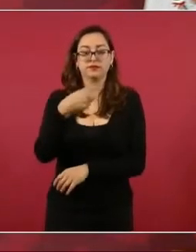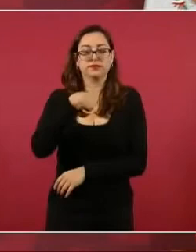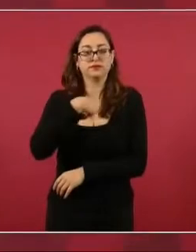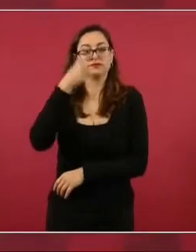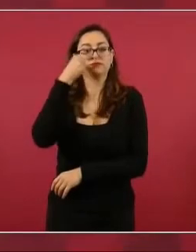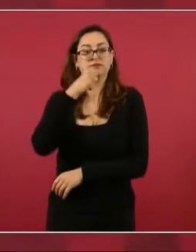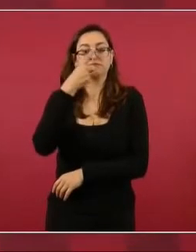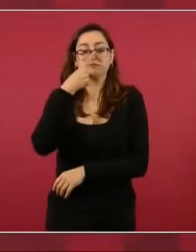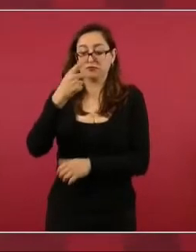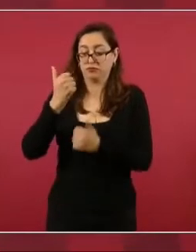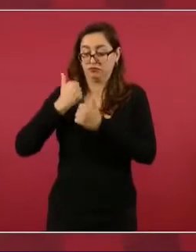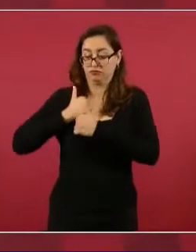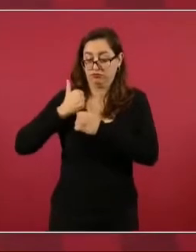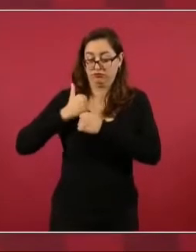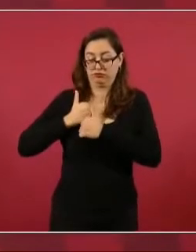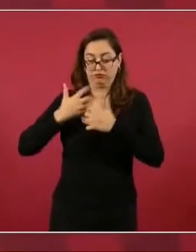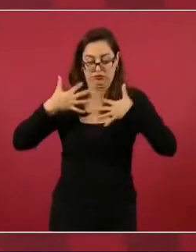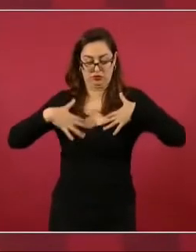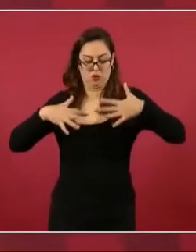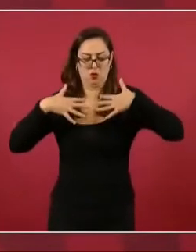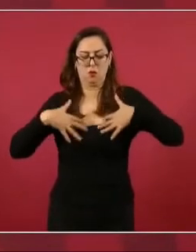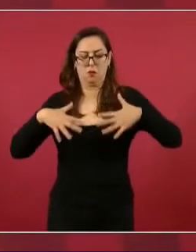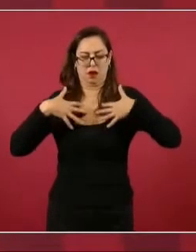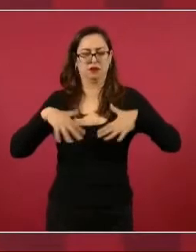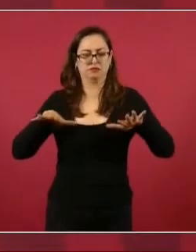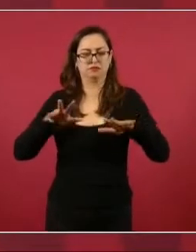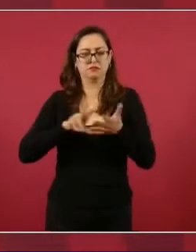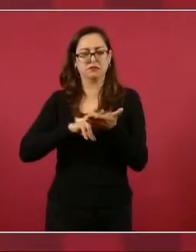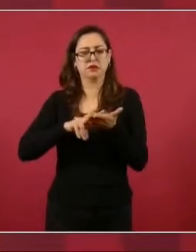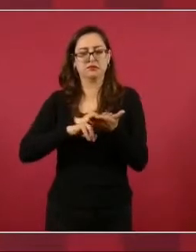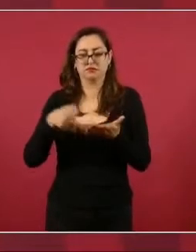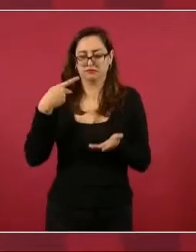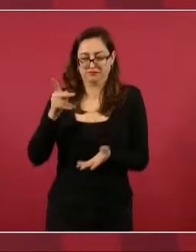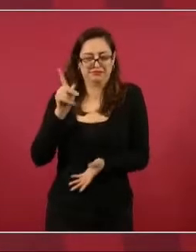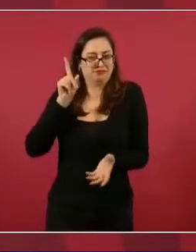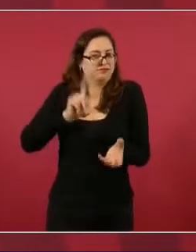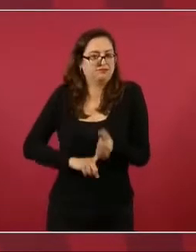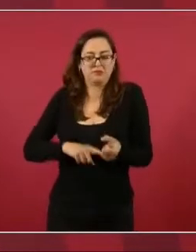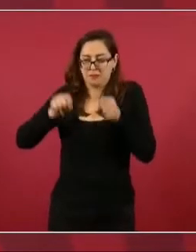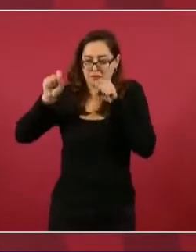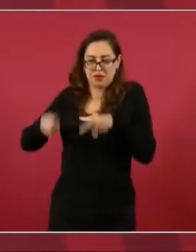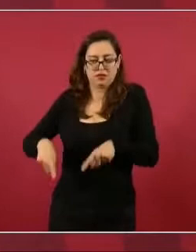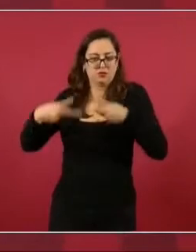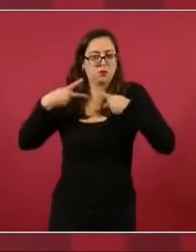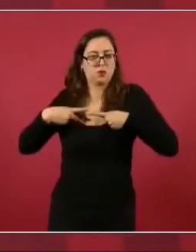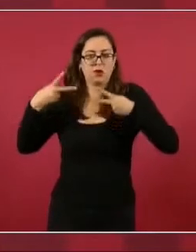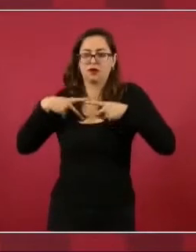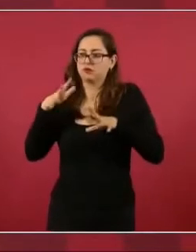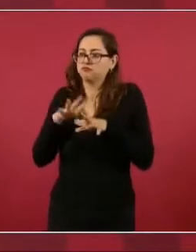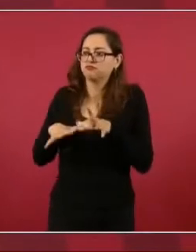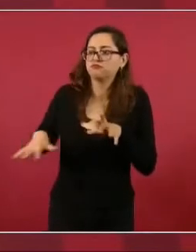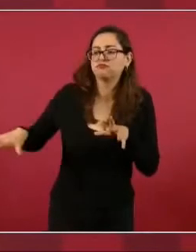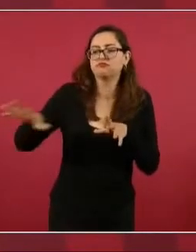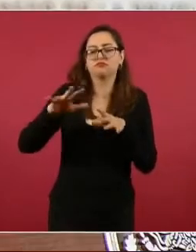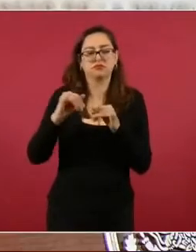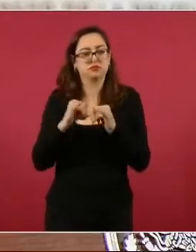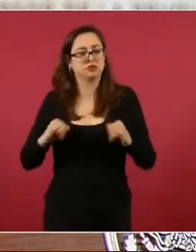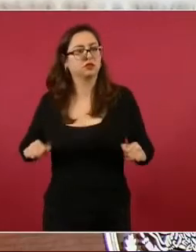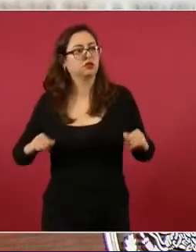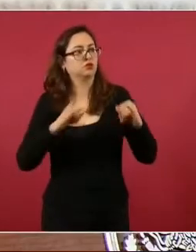el soldado es pueblo uniformado y es un pueblo, es un ejército leal a las